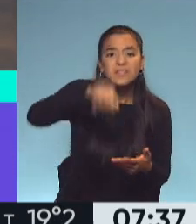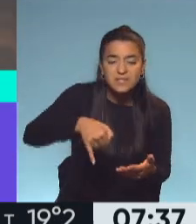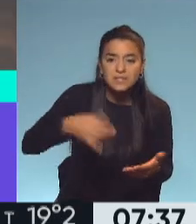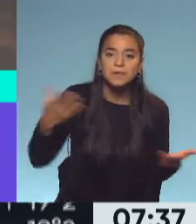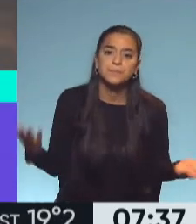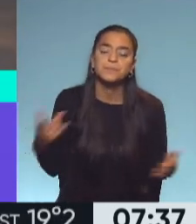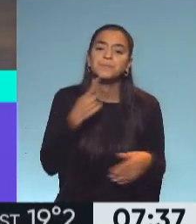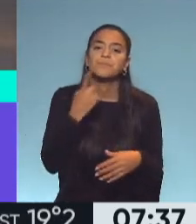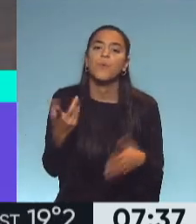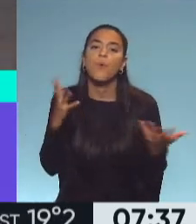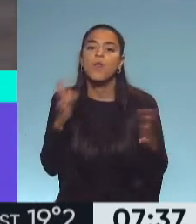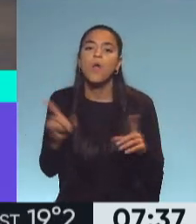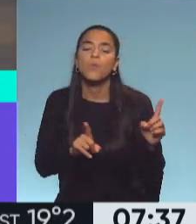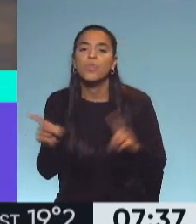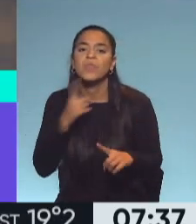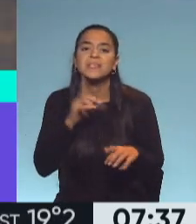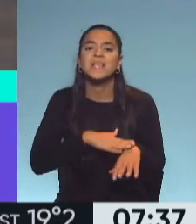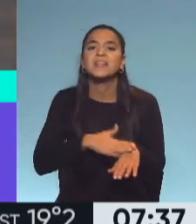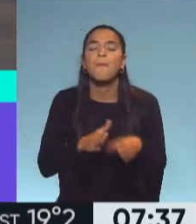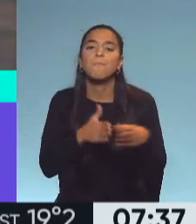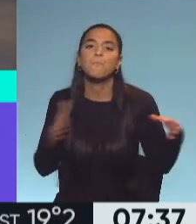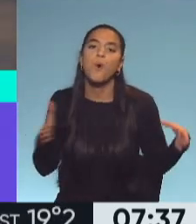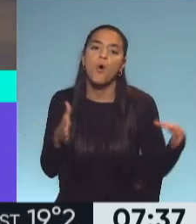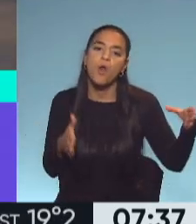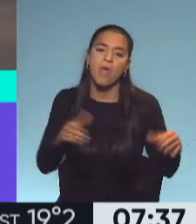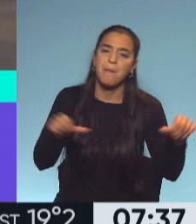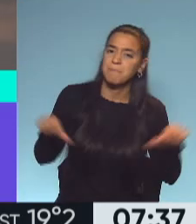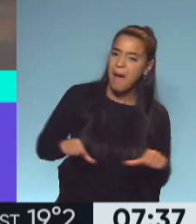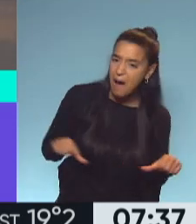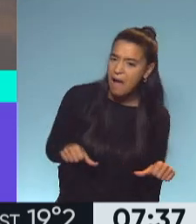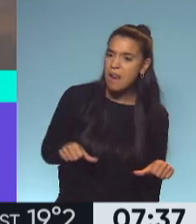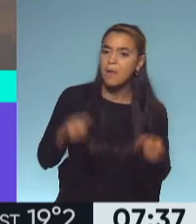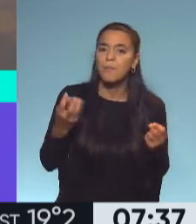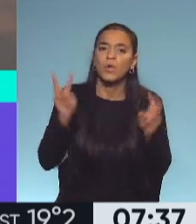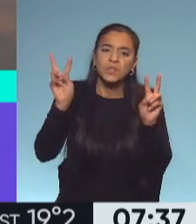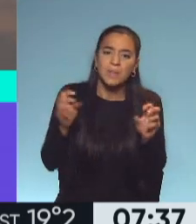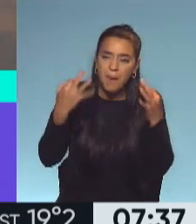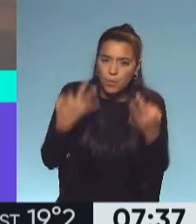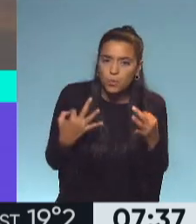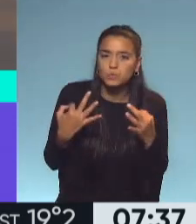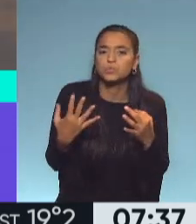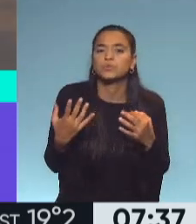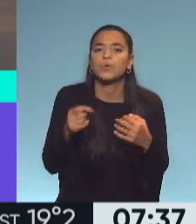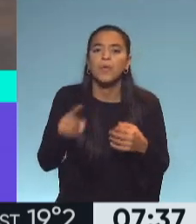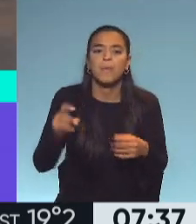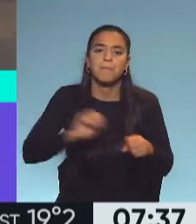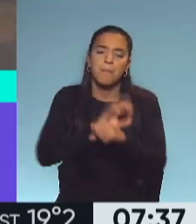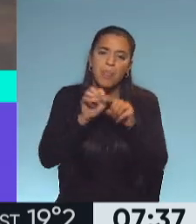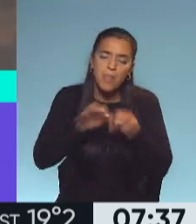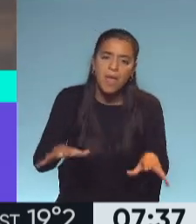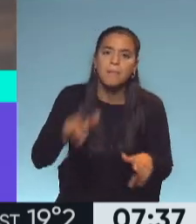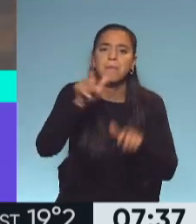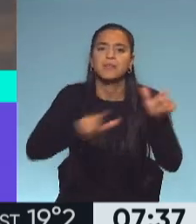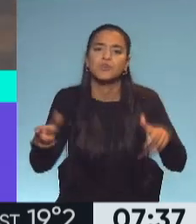los agoreros decían, bueno, va a ser una temporada muy mala por el tema justamente de la pandemia, la gente va a